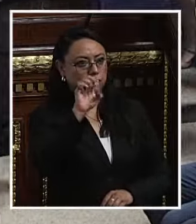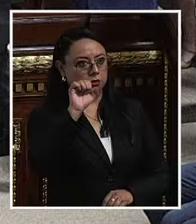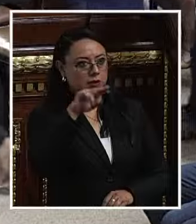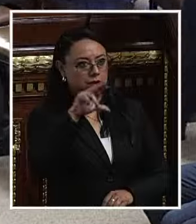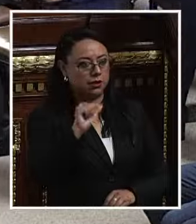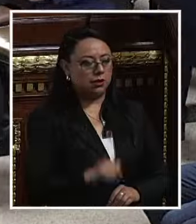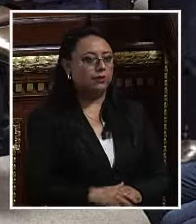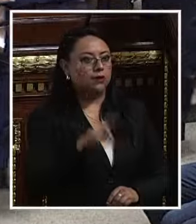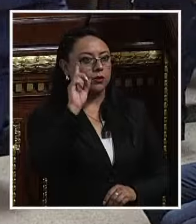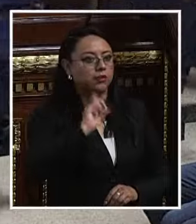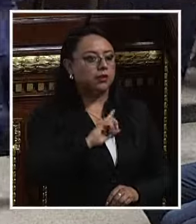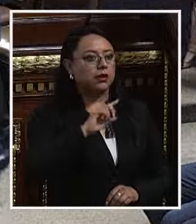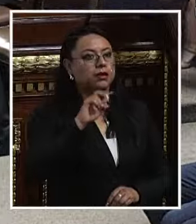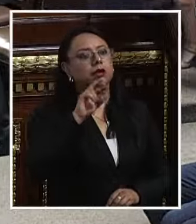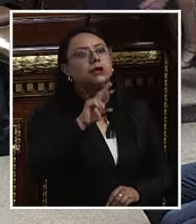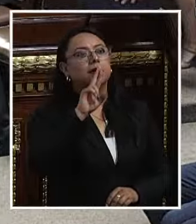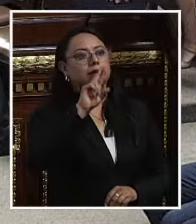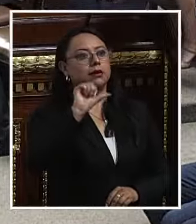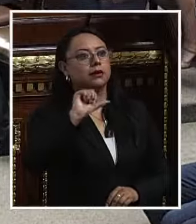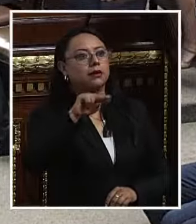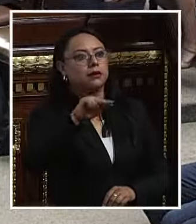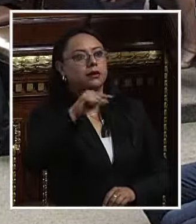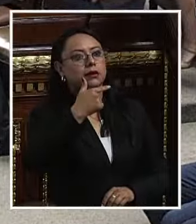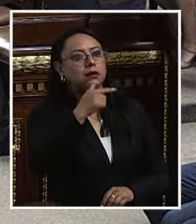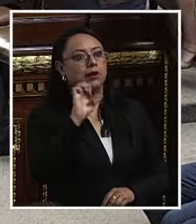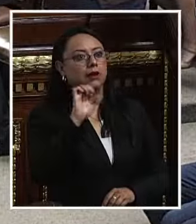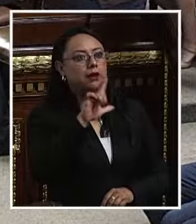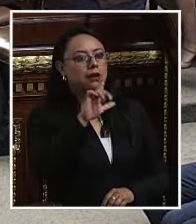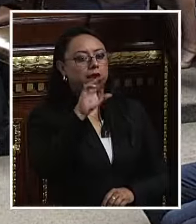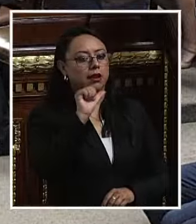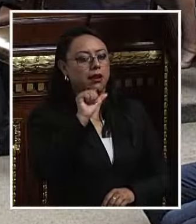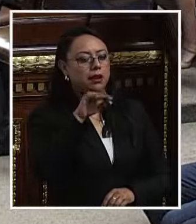Rangel Lorenzana, América Alejandra.